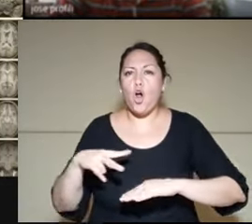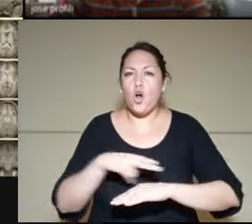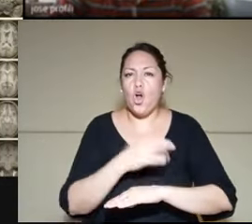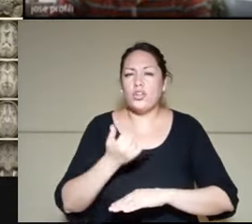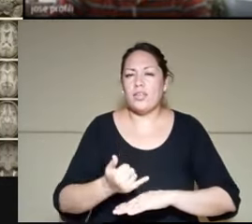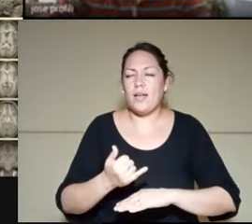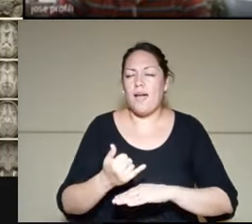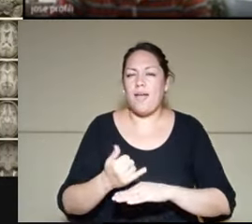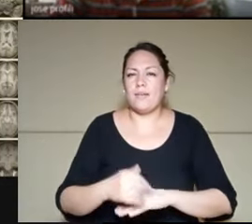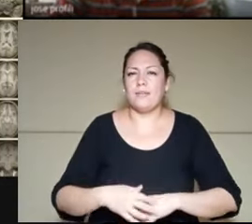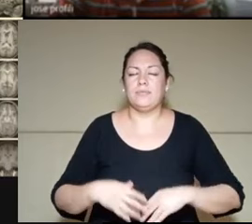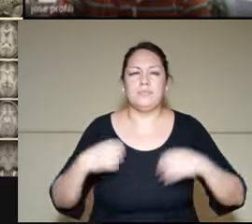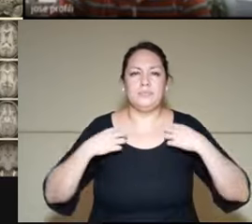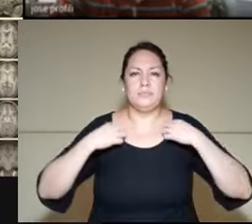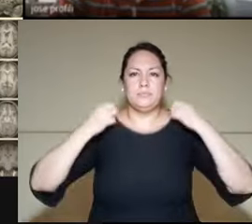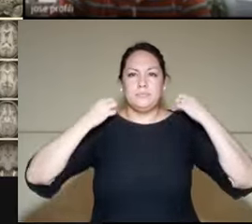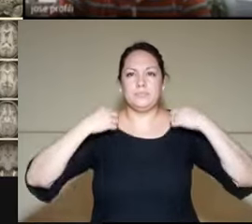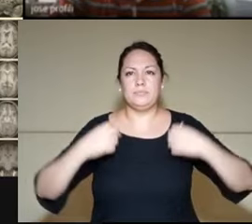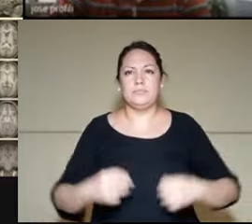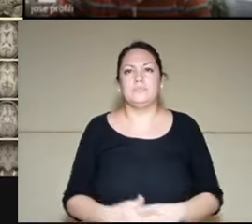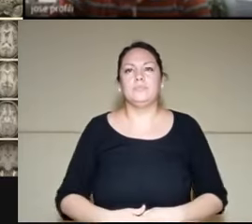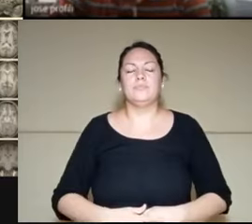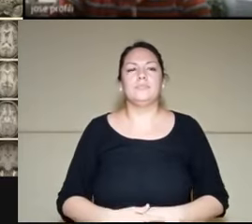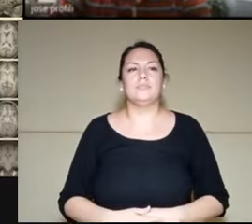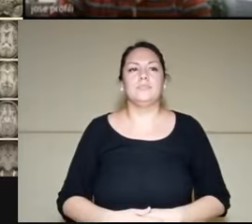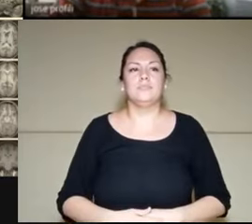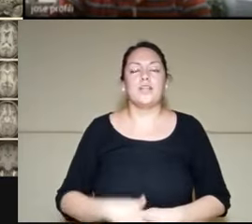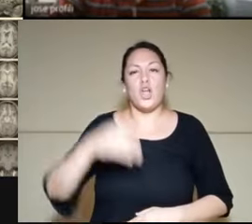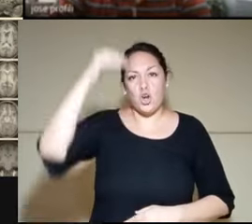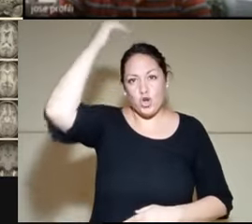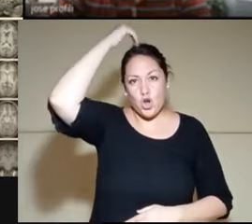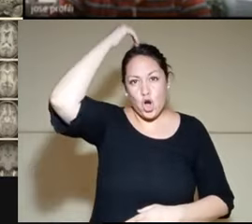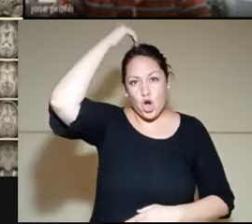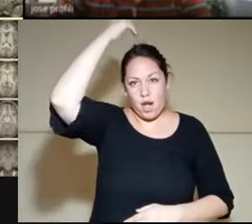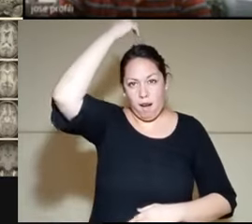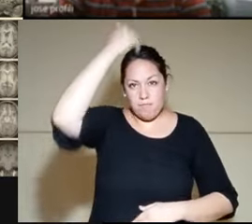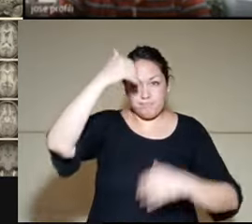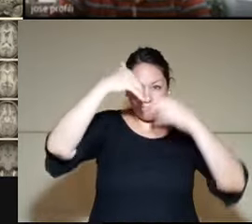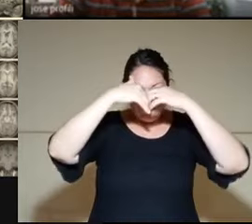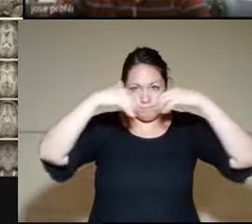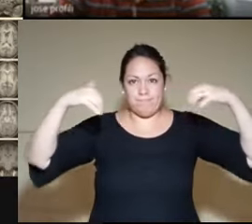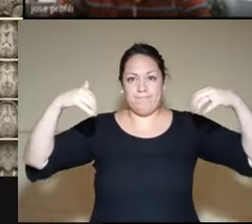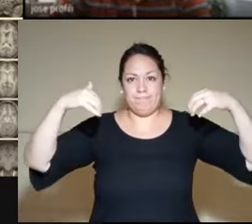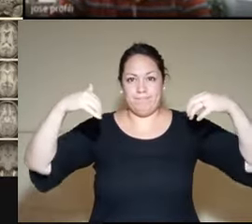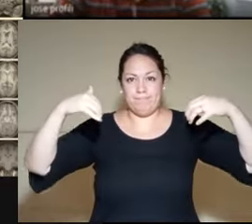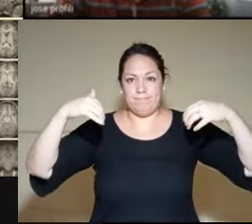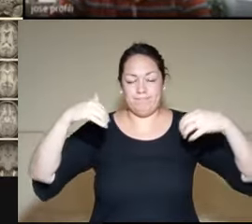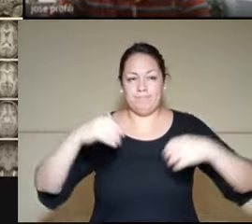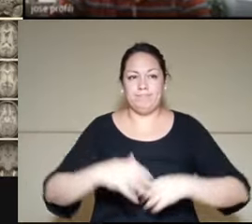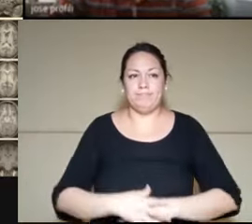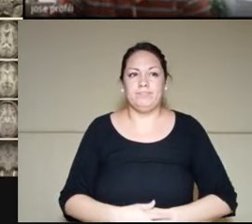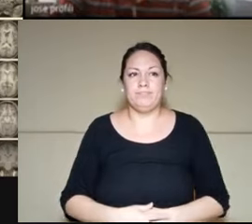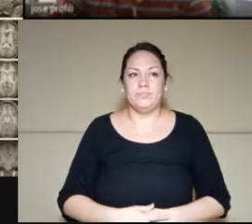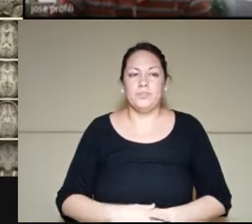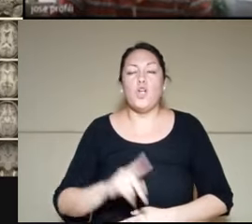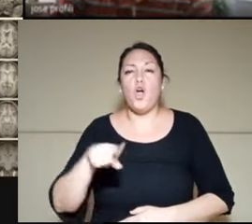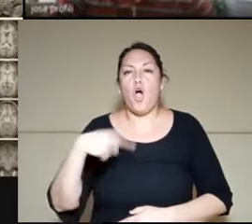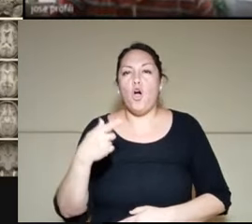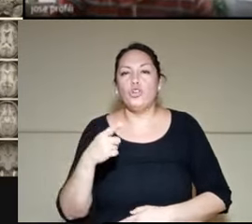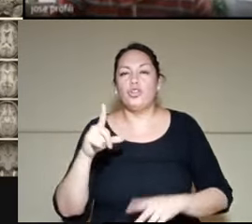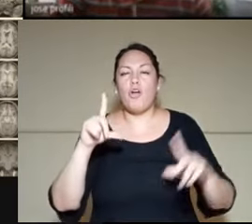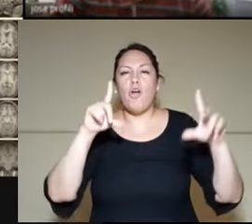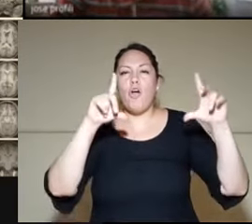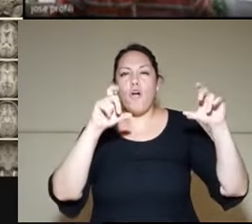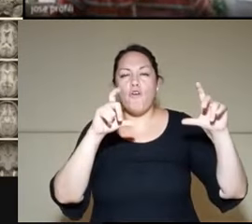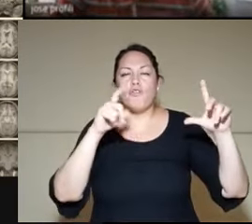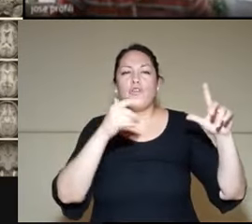cortes, cortes coronales en este caso, y cortes